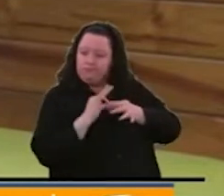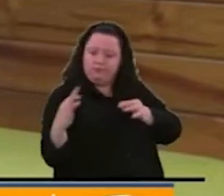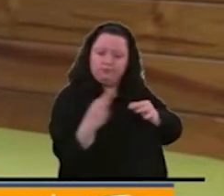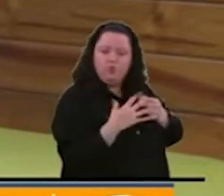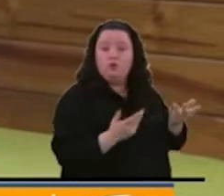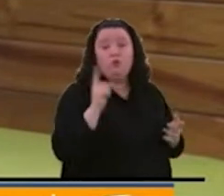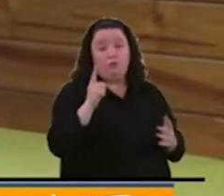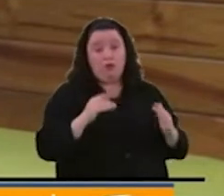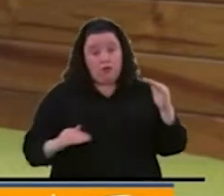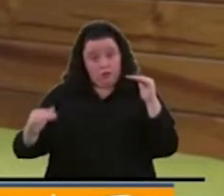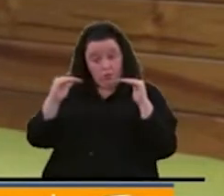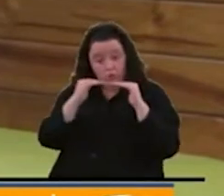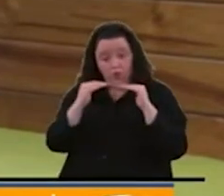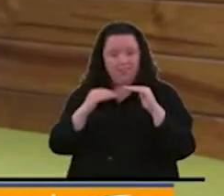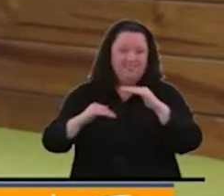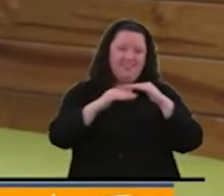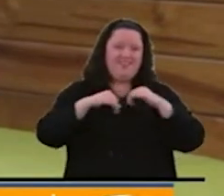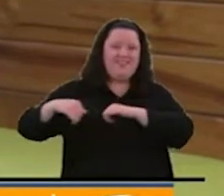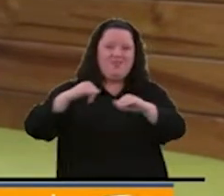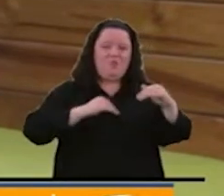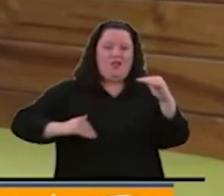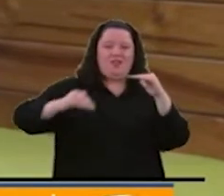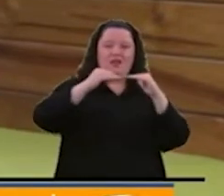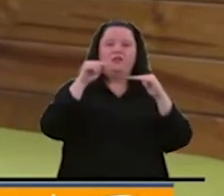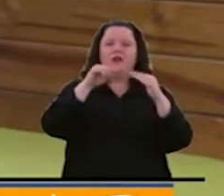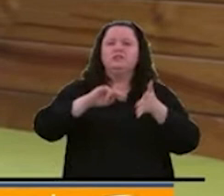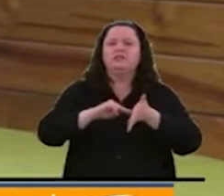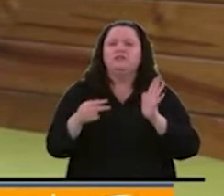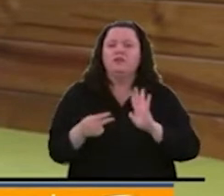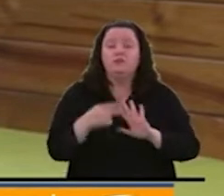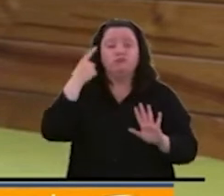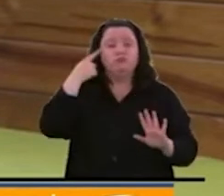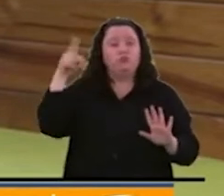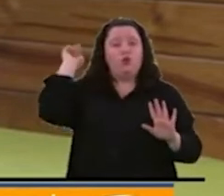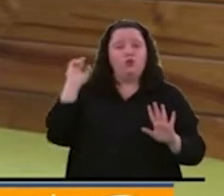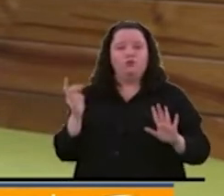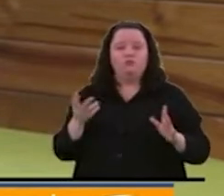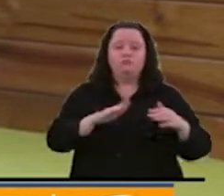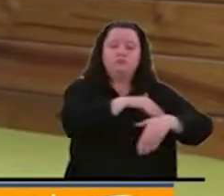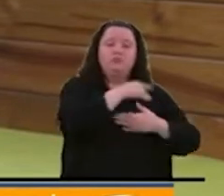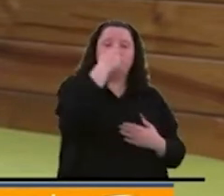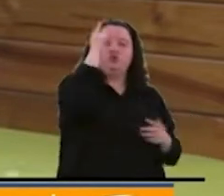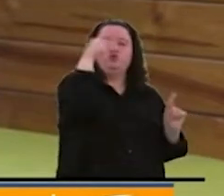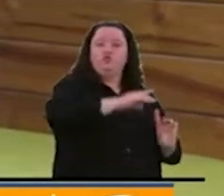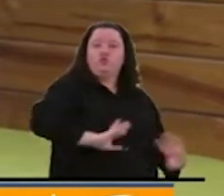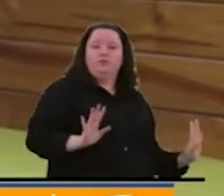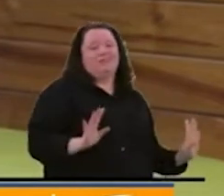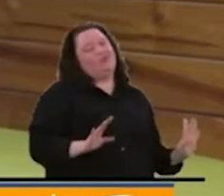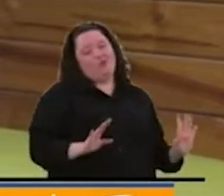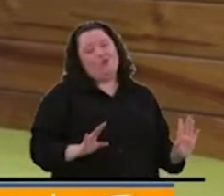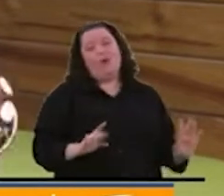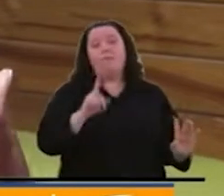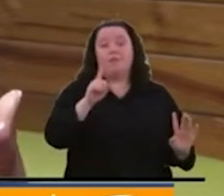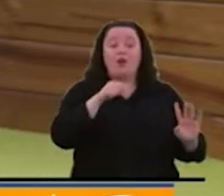pues la igualdad no es un tema que tiene que implementarse solo desde un ministerio, pero este